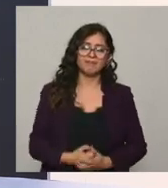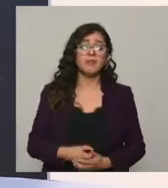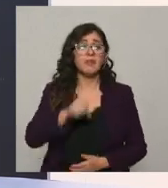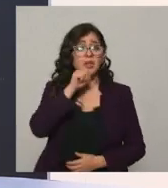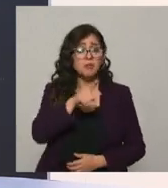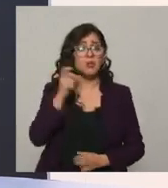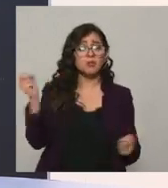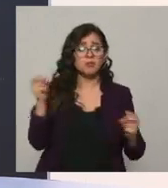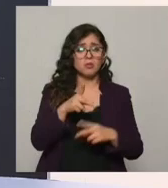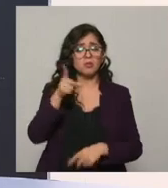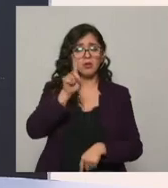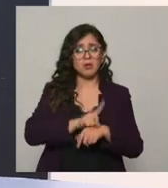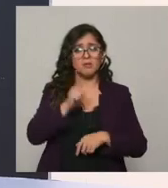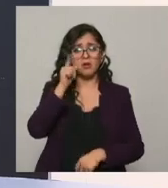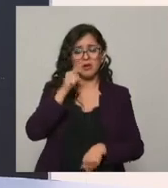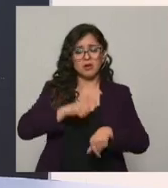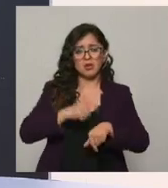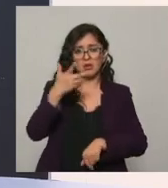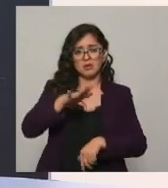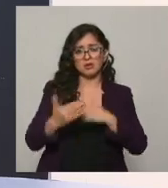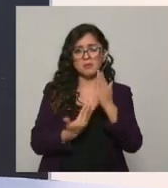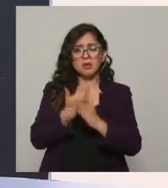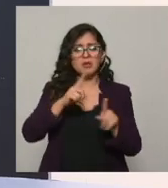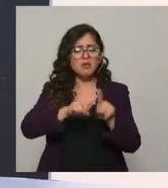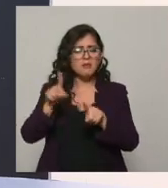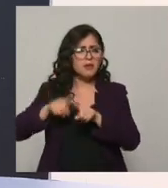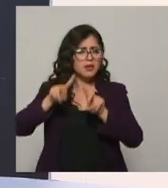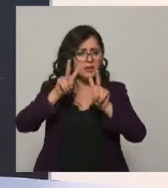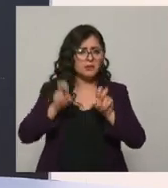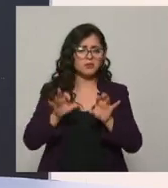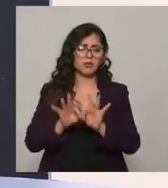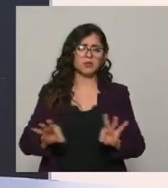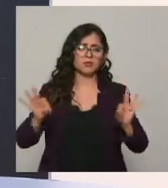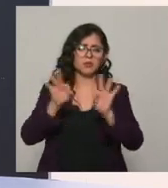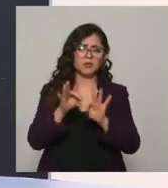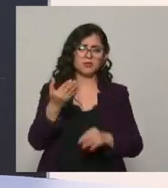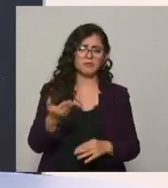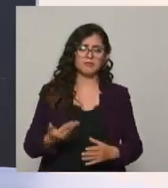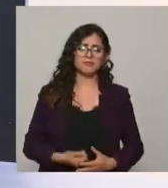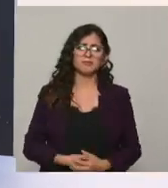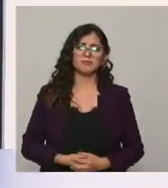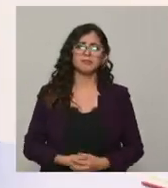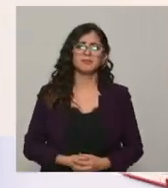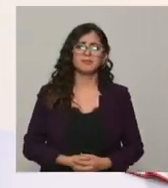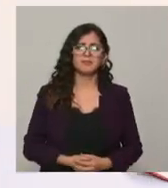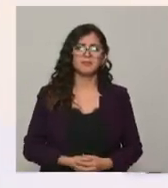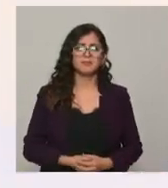espero el día de mañana a partir de las 10 de la mañana con los temas que a usted y a mí nos importan. Hasta pronto.